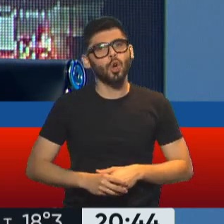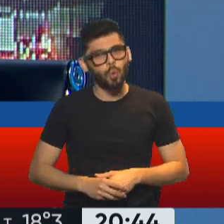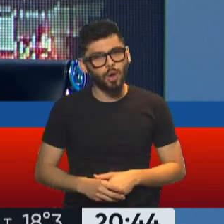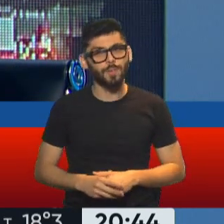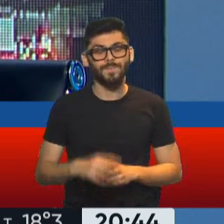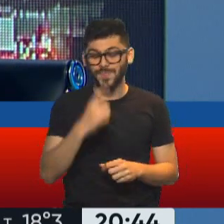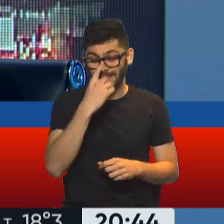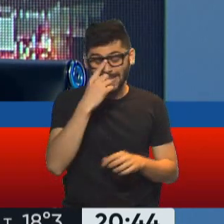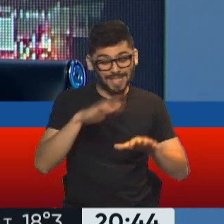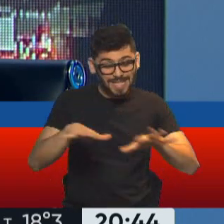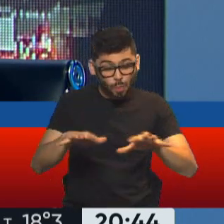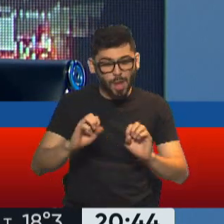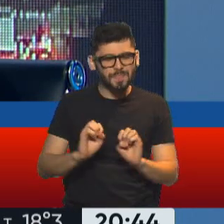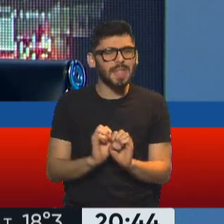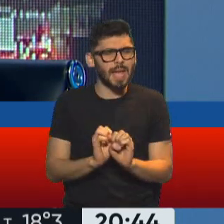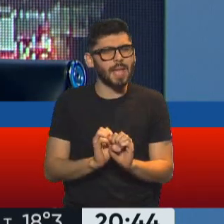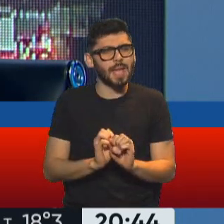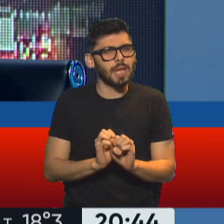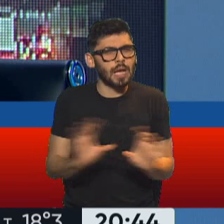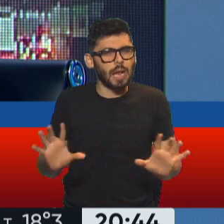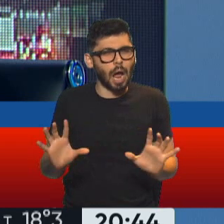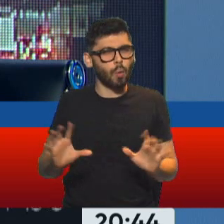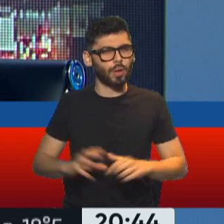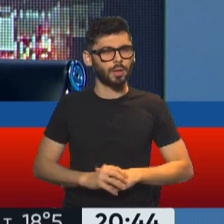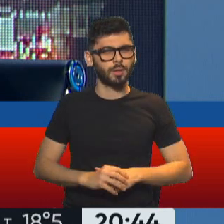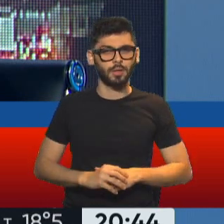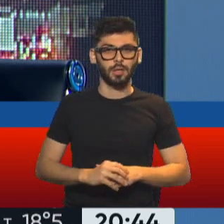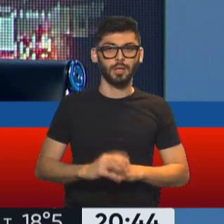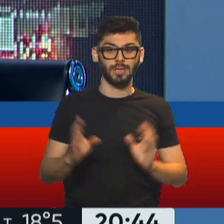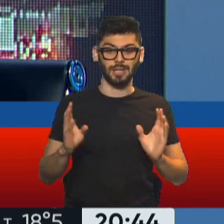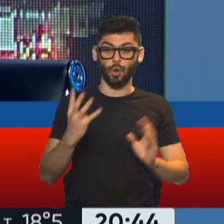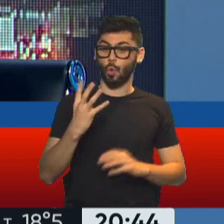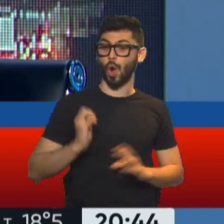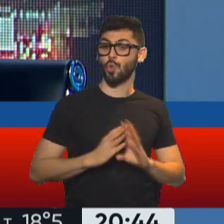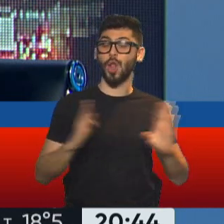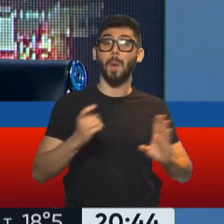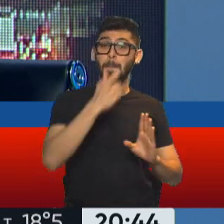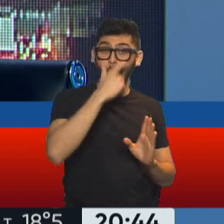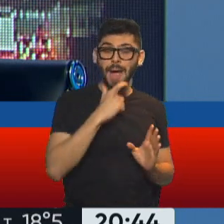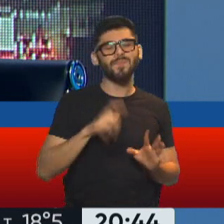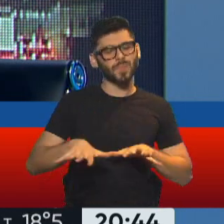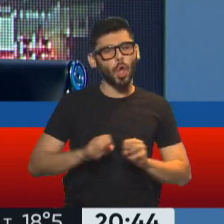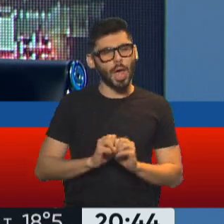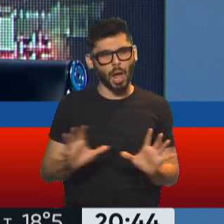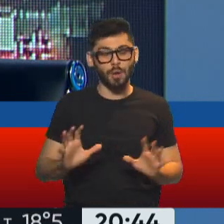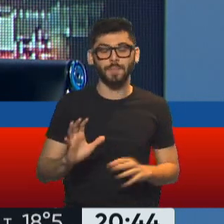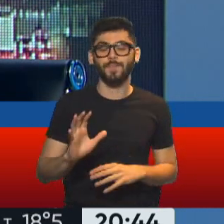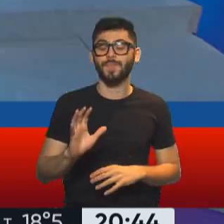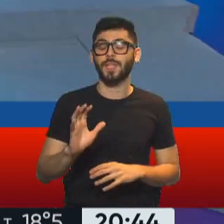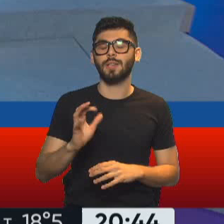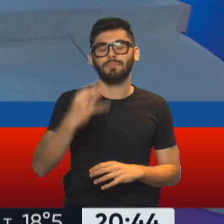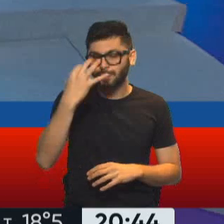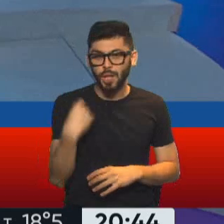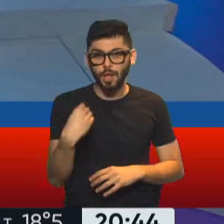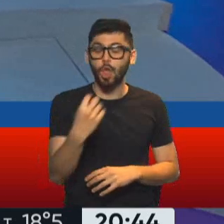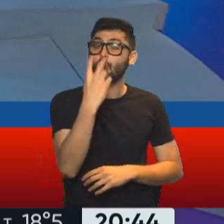fue muy grave, lo que ocurrió en los 4 años del macrismo. La historia es que hay 2